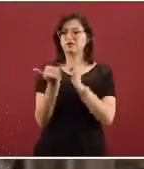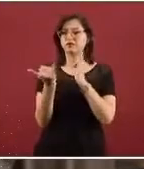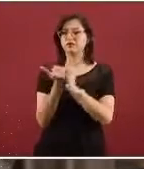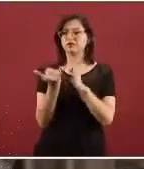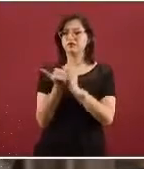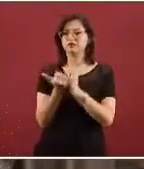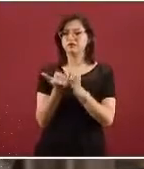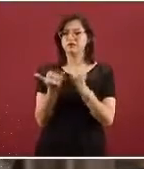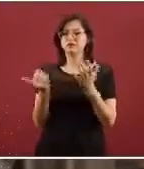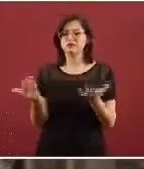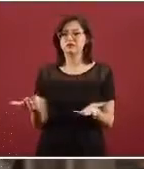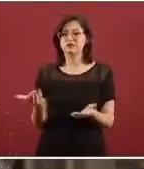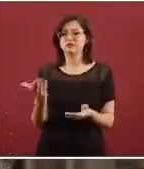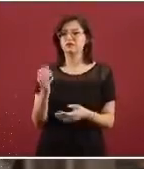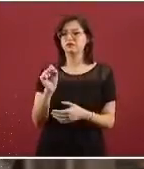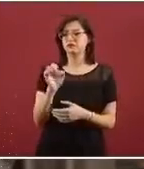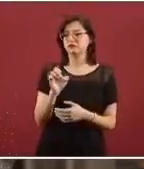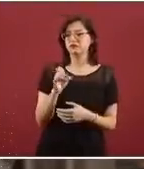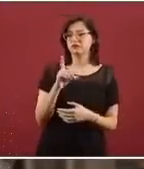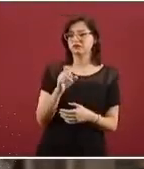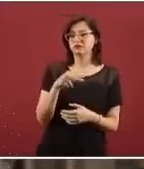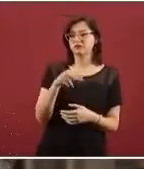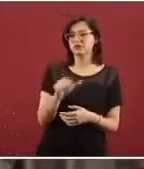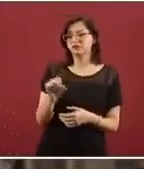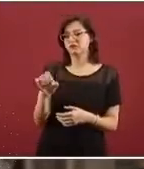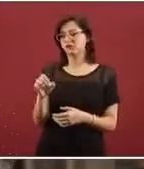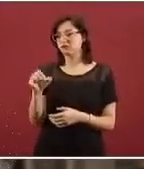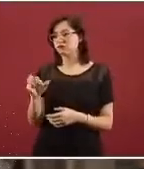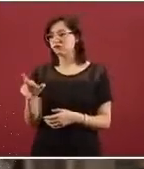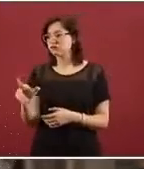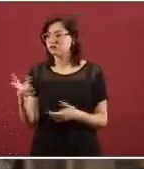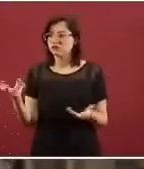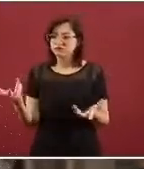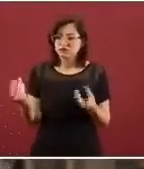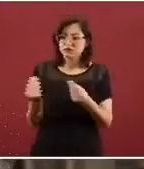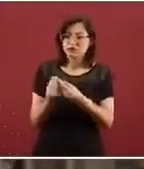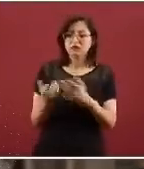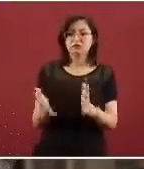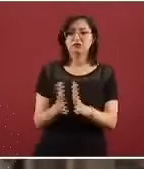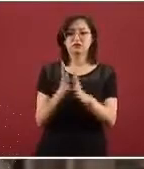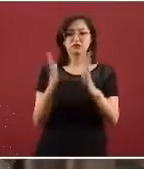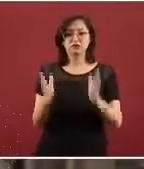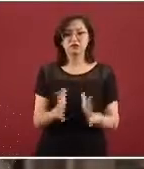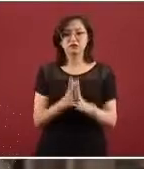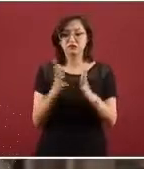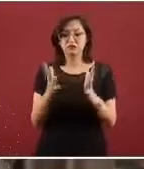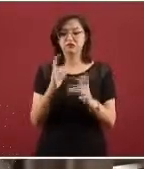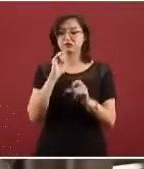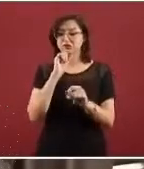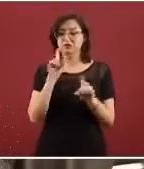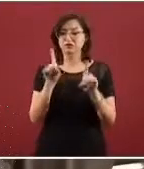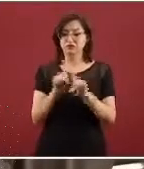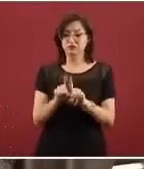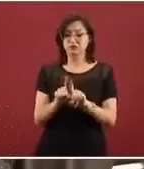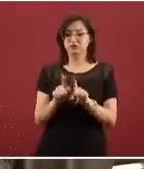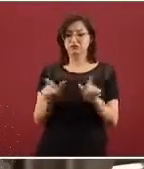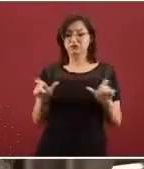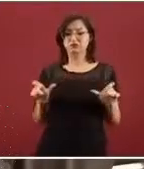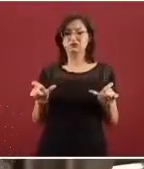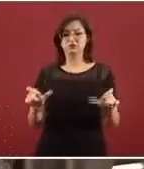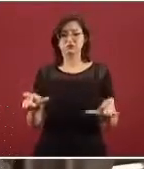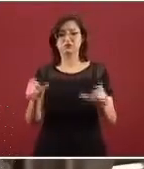Armadas, de la Marina y Defensa Nacional, preguntarles, ¿estos operativos también es para resguardar la